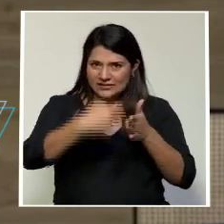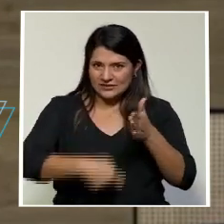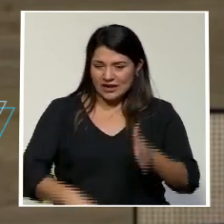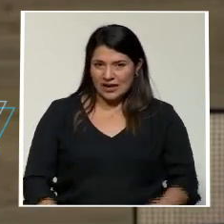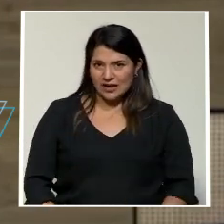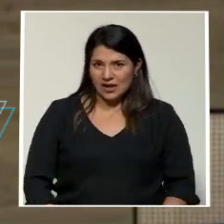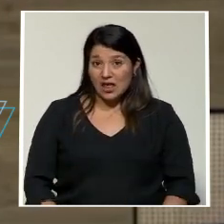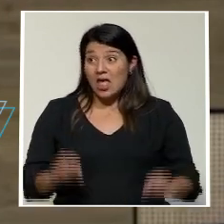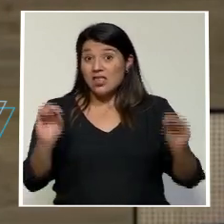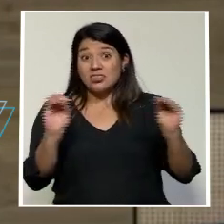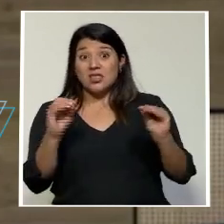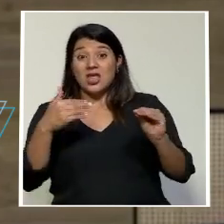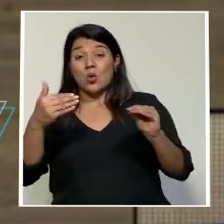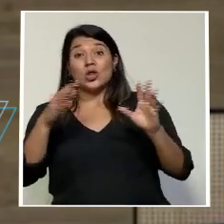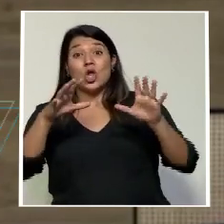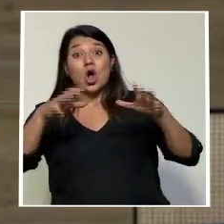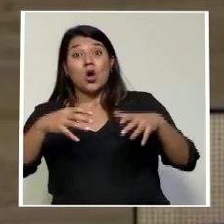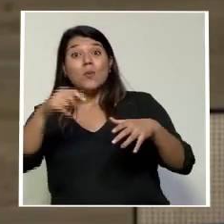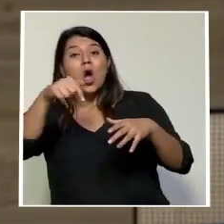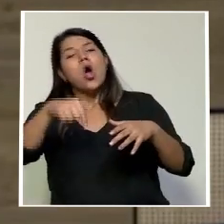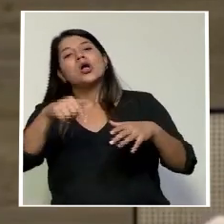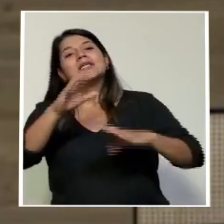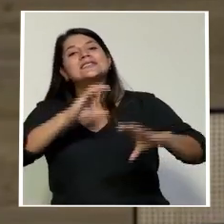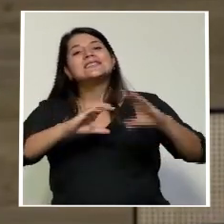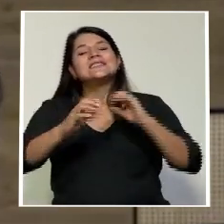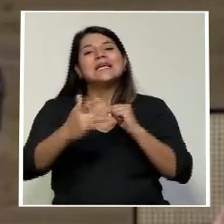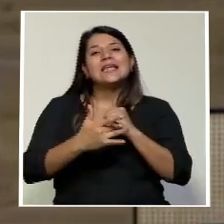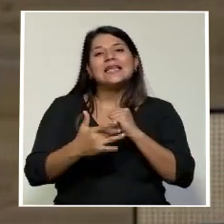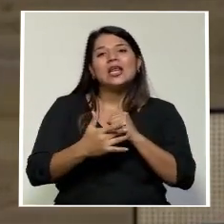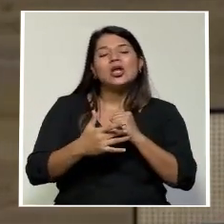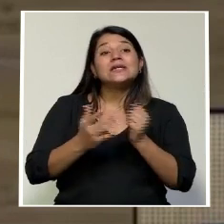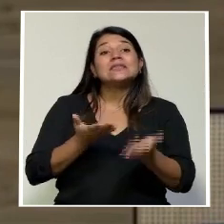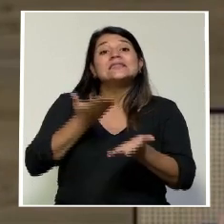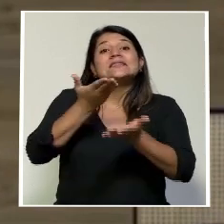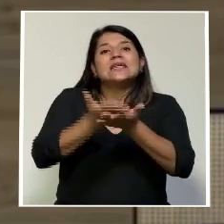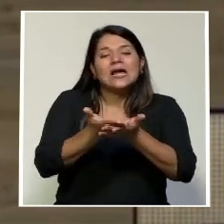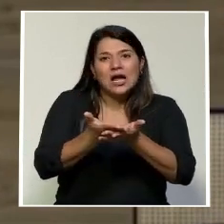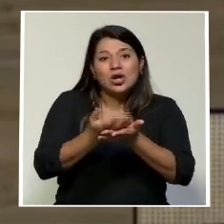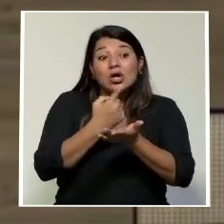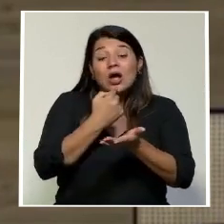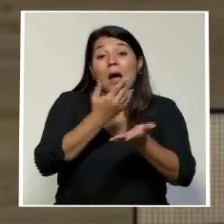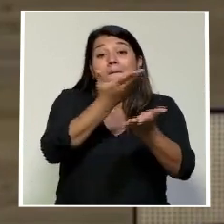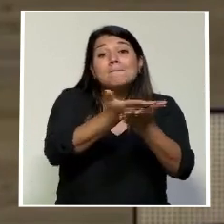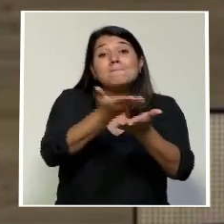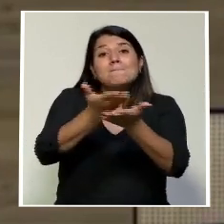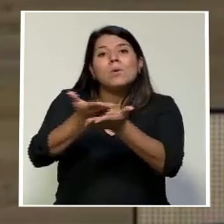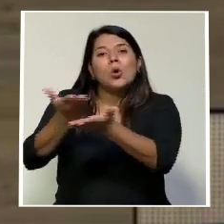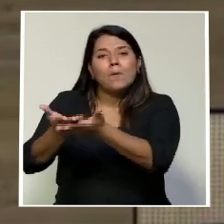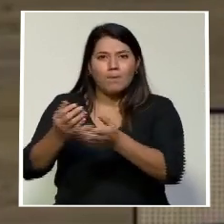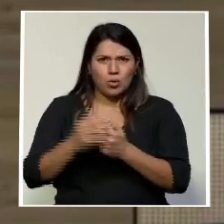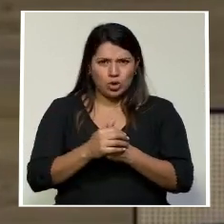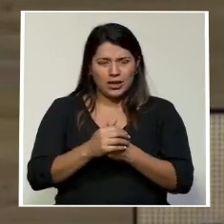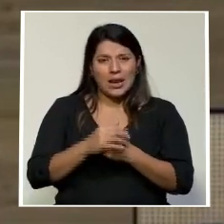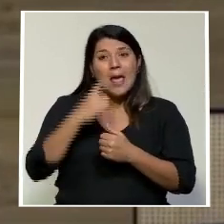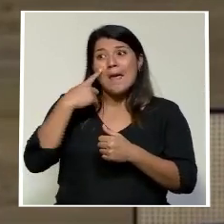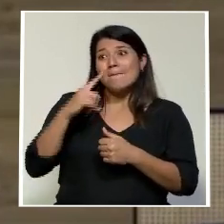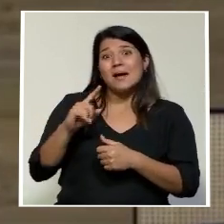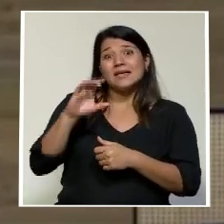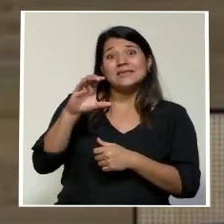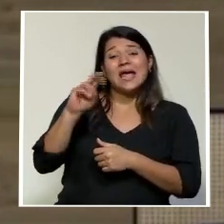ni cuando en la Comisión de Hoy de Ciencia y Tecnología llegaron a proponer mociones para exonerar de todo impuesto el CNP